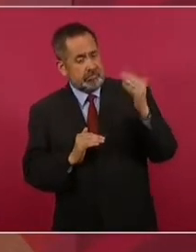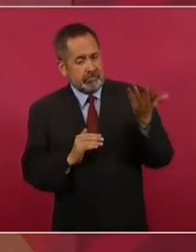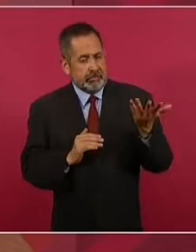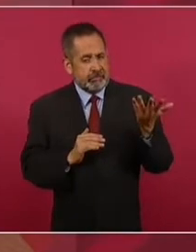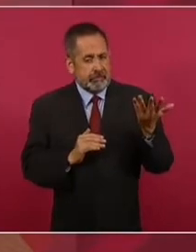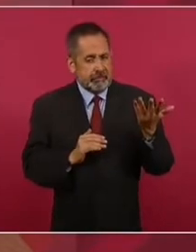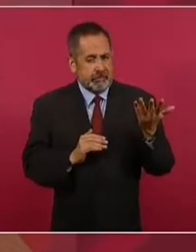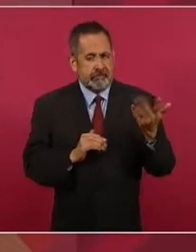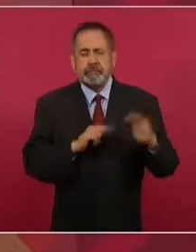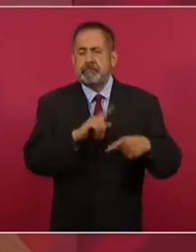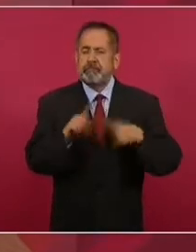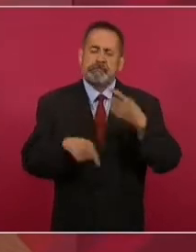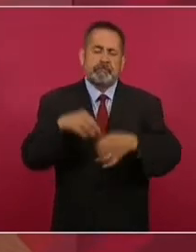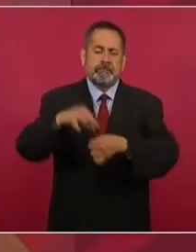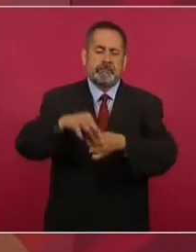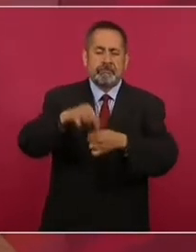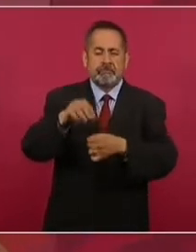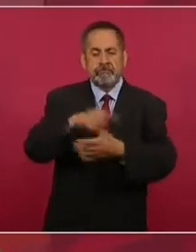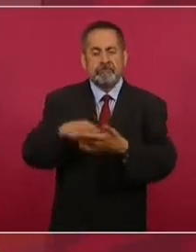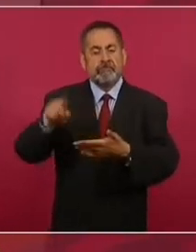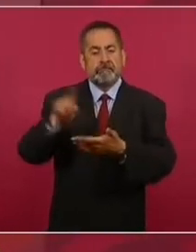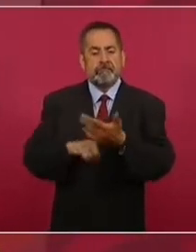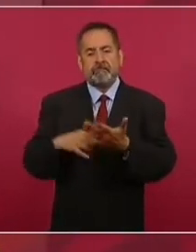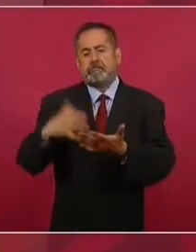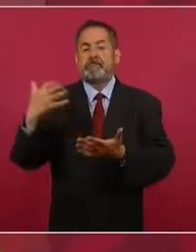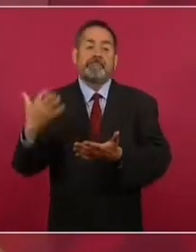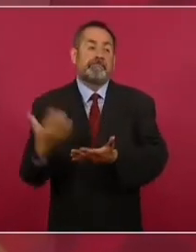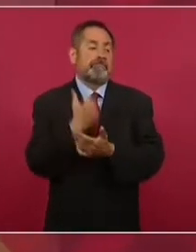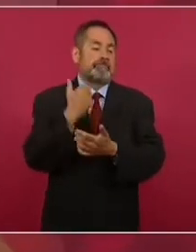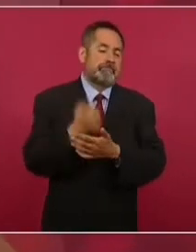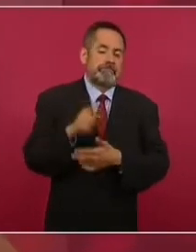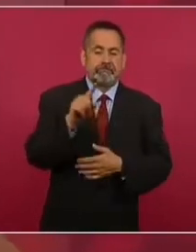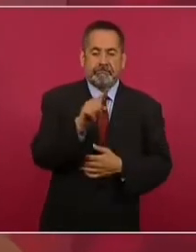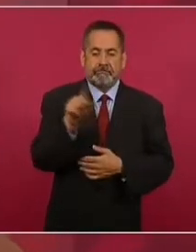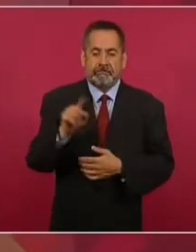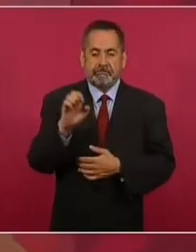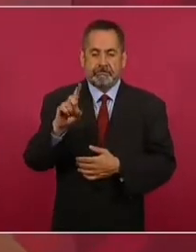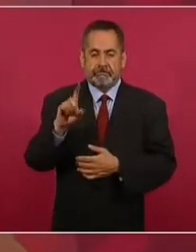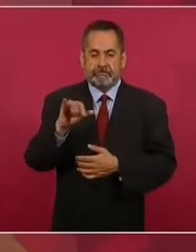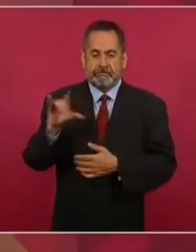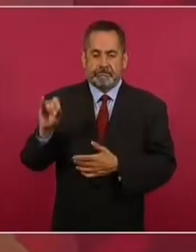Y ya viene la elección y gana Zedillo.